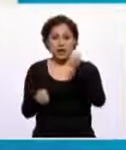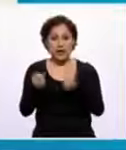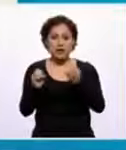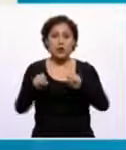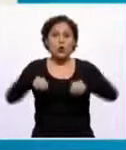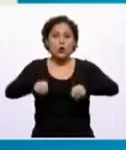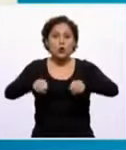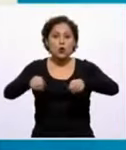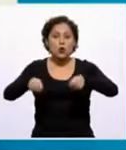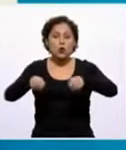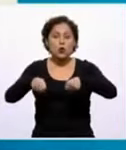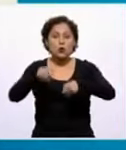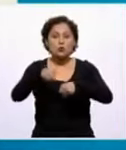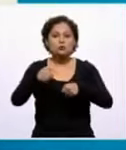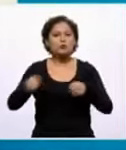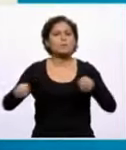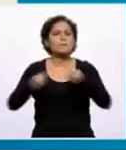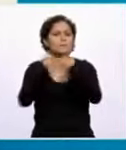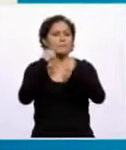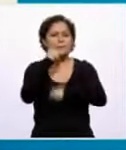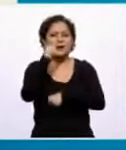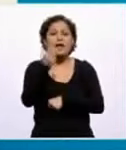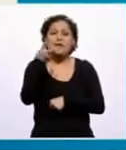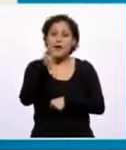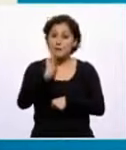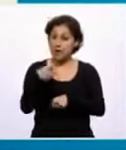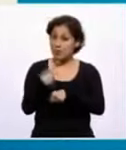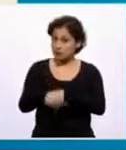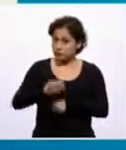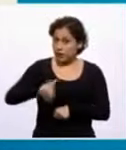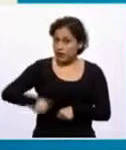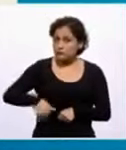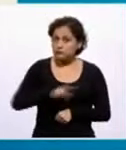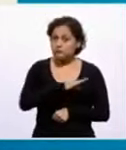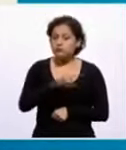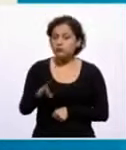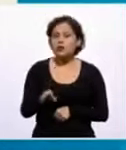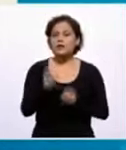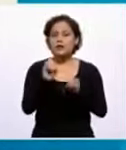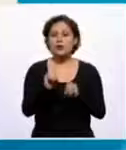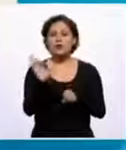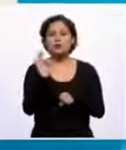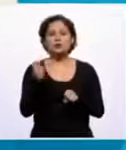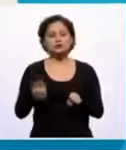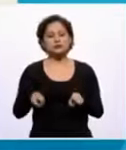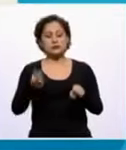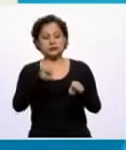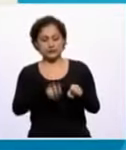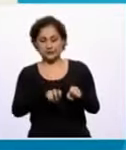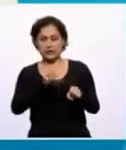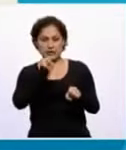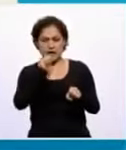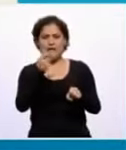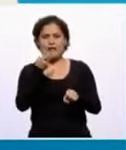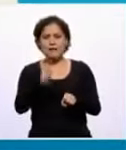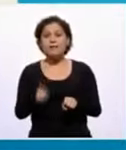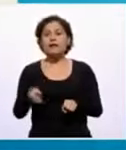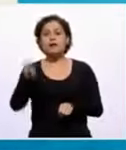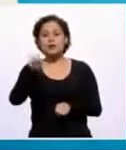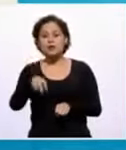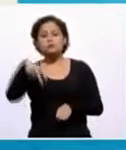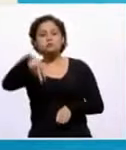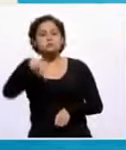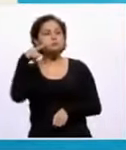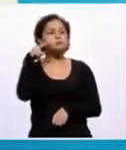estar en riesgo de perder la vida o lastimarte. De igual manera, si no te subes al carro, pero estás en un lugar donde pase, puede ser que te